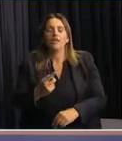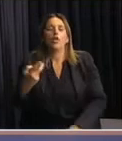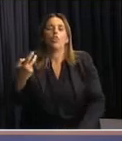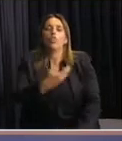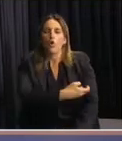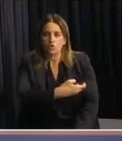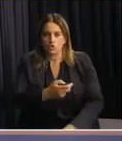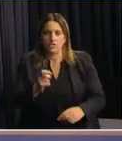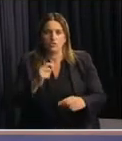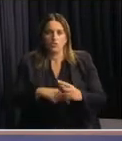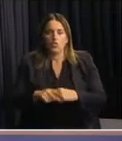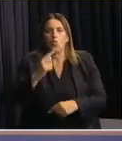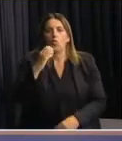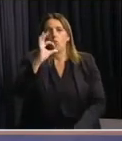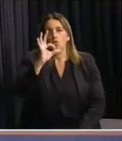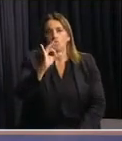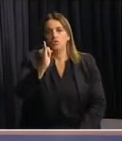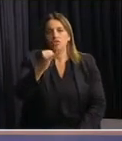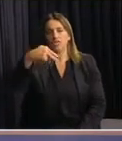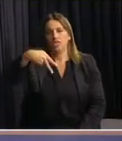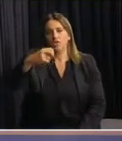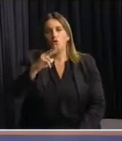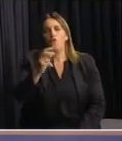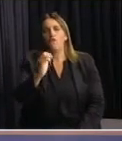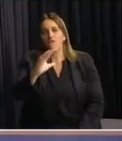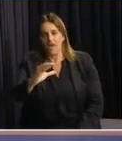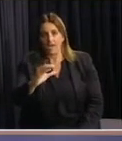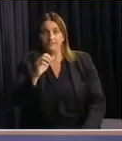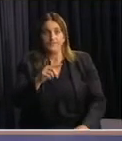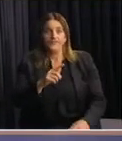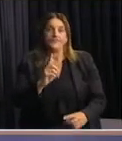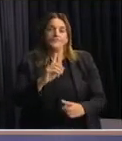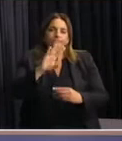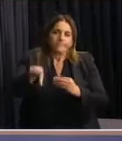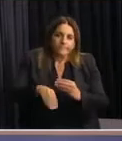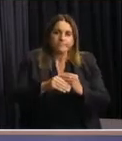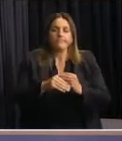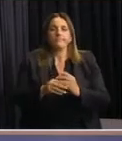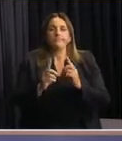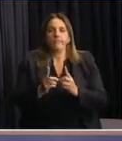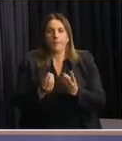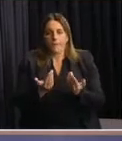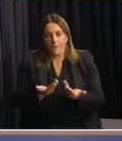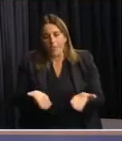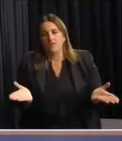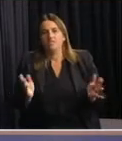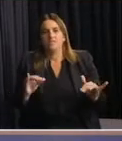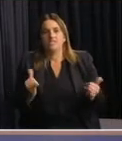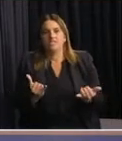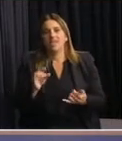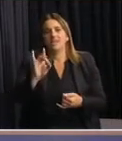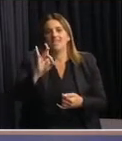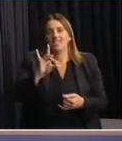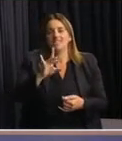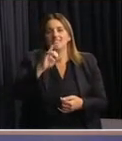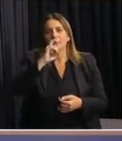vacuna Sinovac, que va a ser complementada a partir del 15